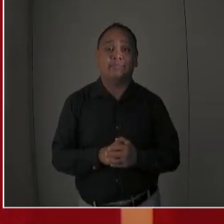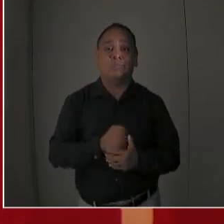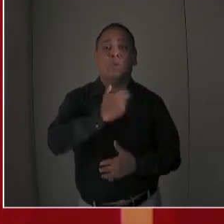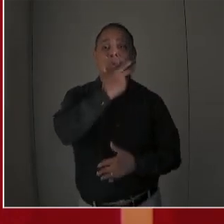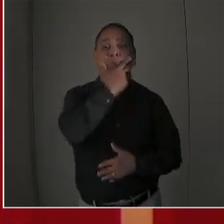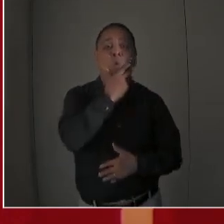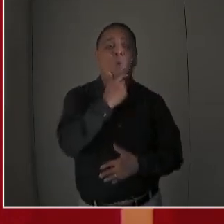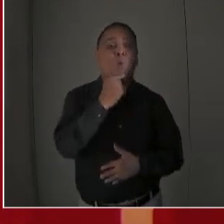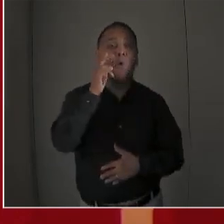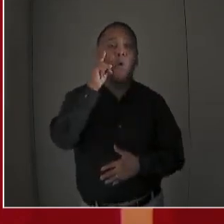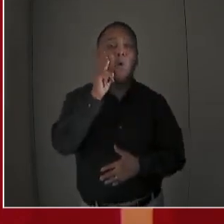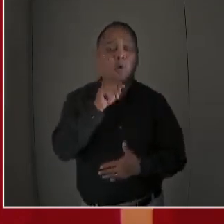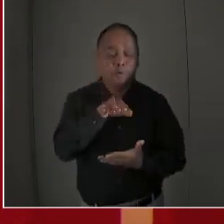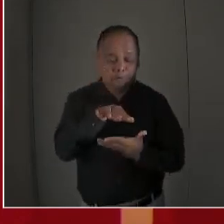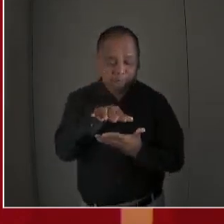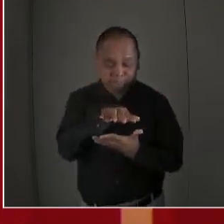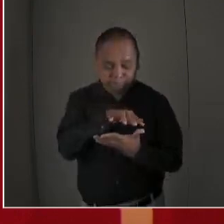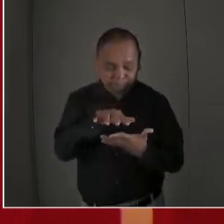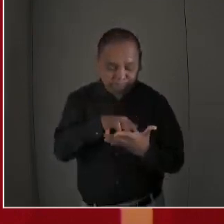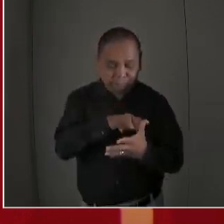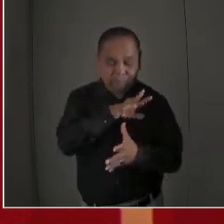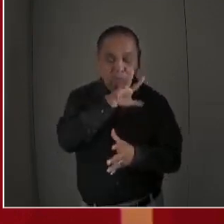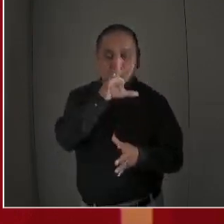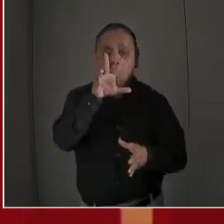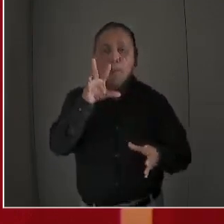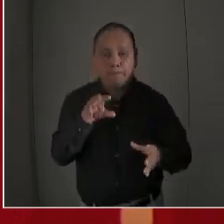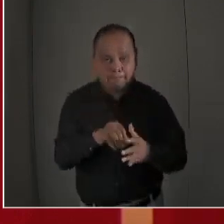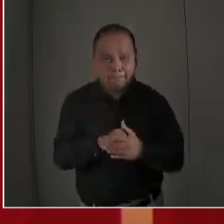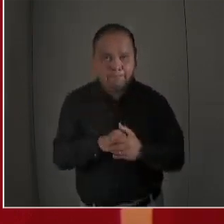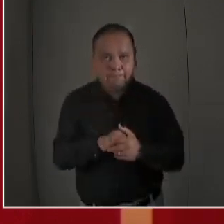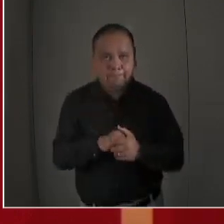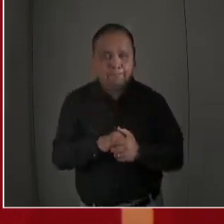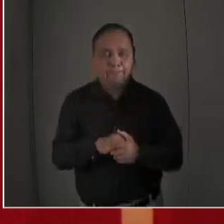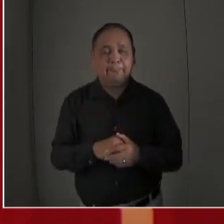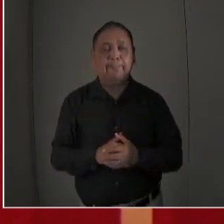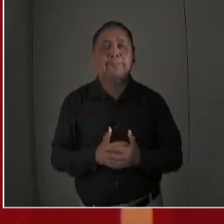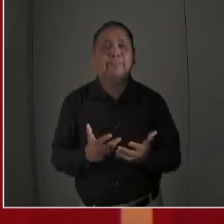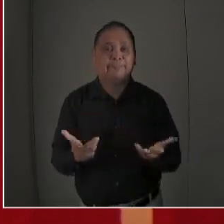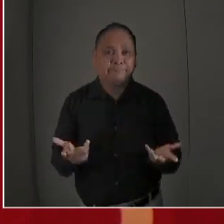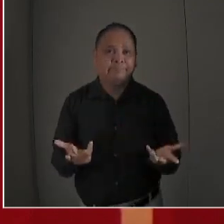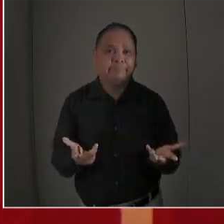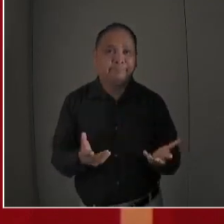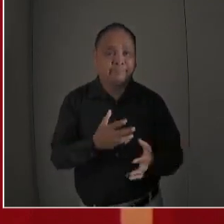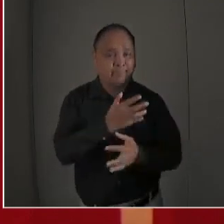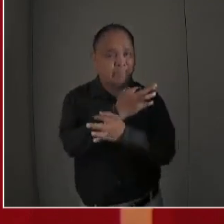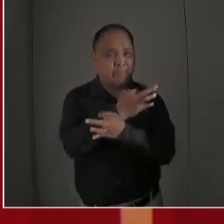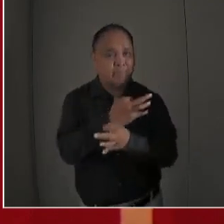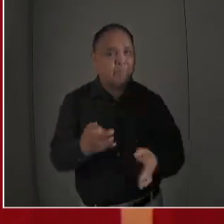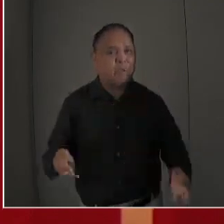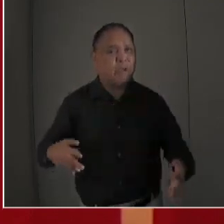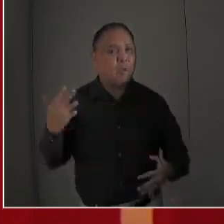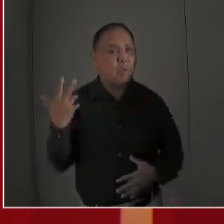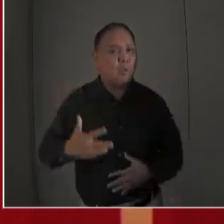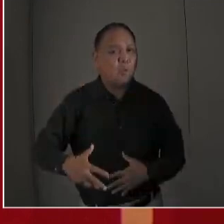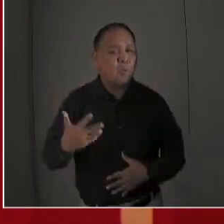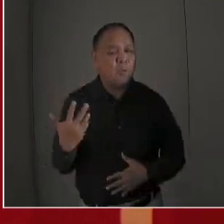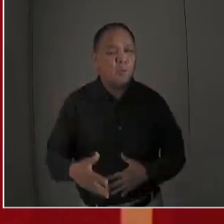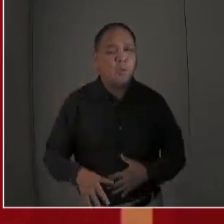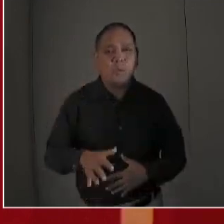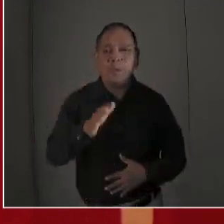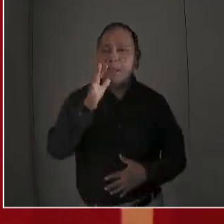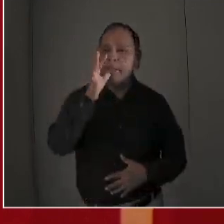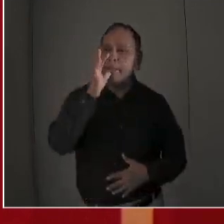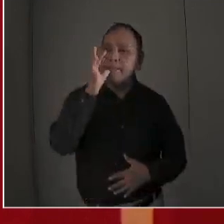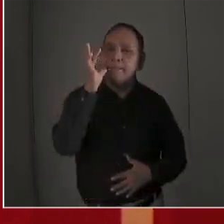el mensaje completo, porque es, pues es un mensaje extraordinario, del mensaje que